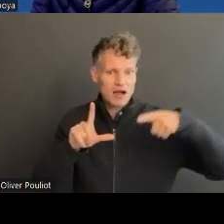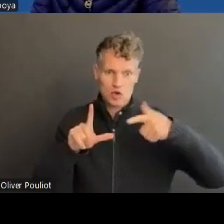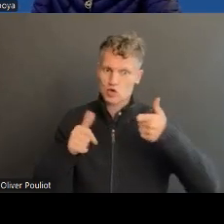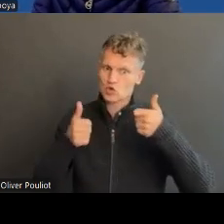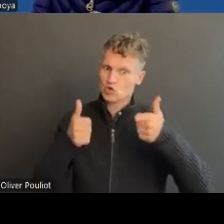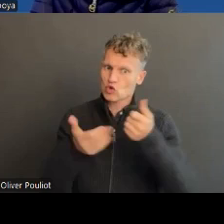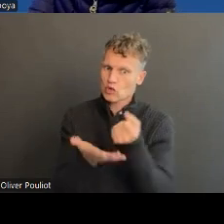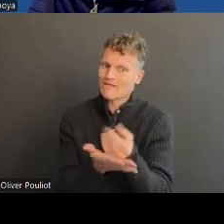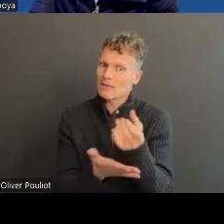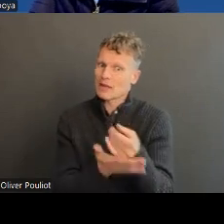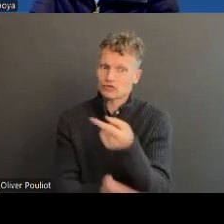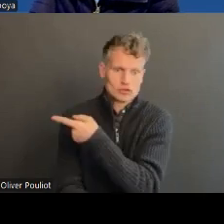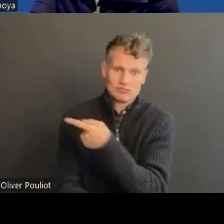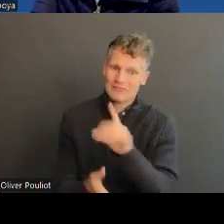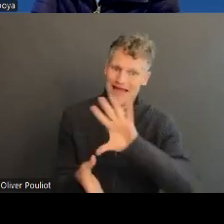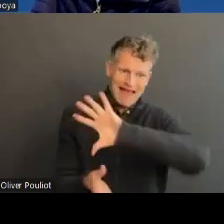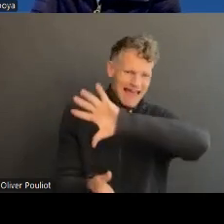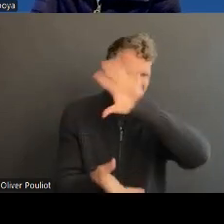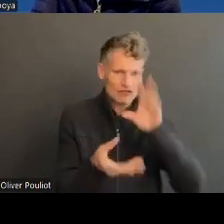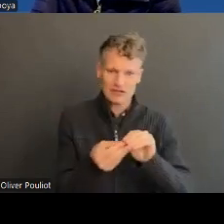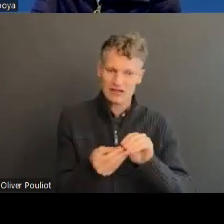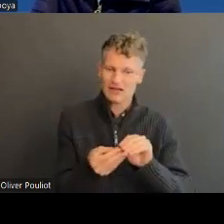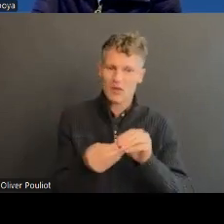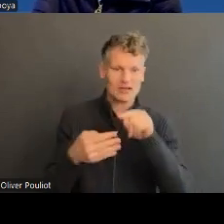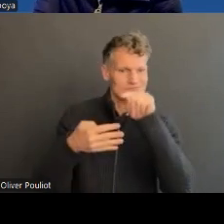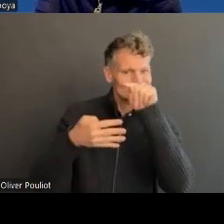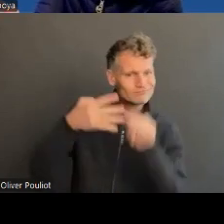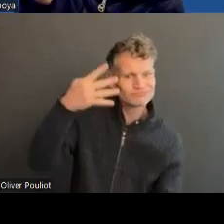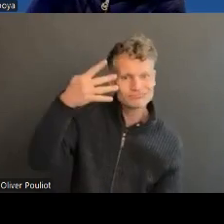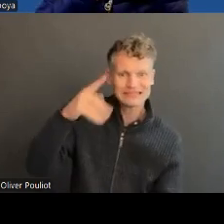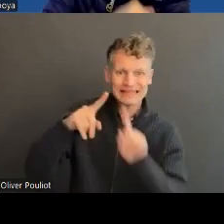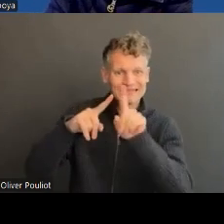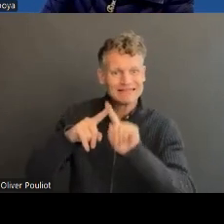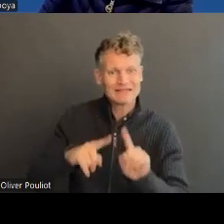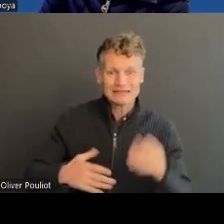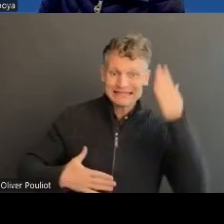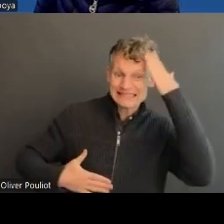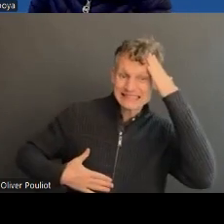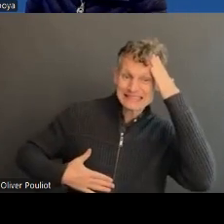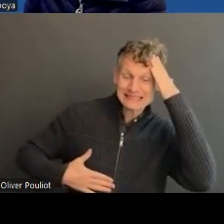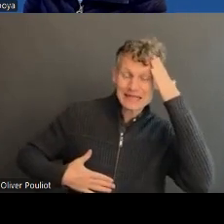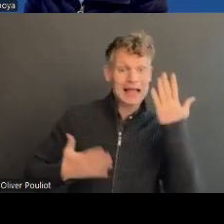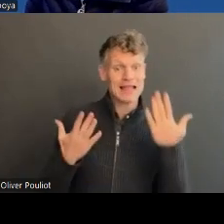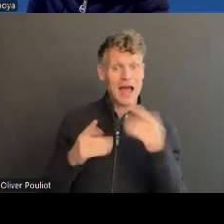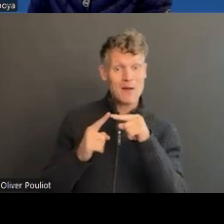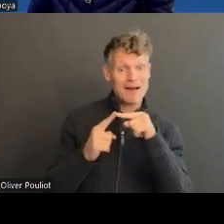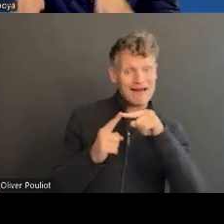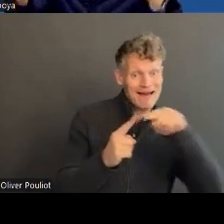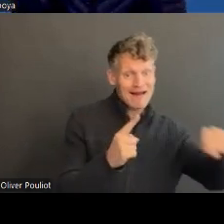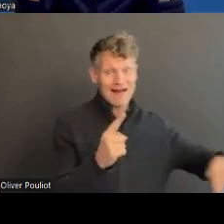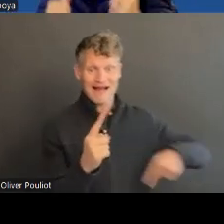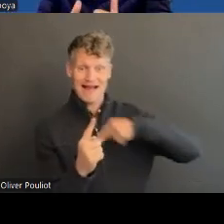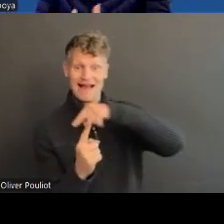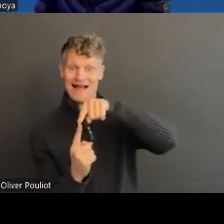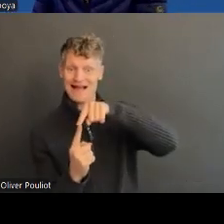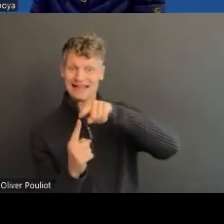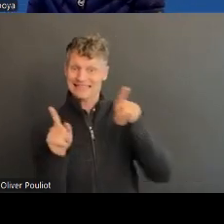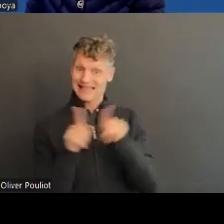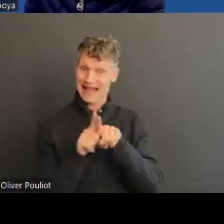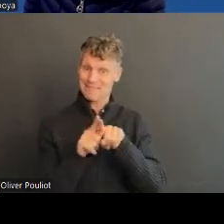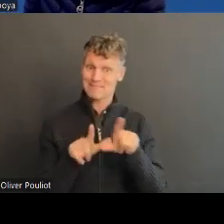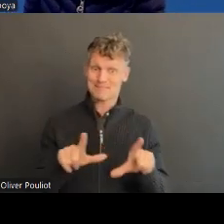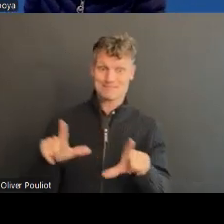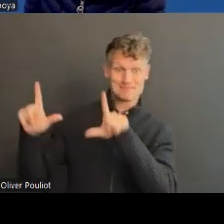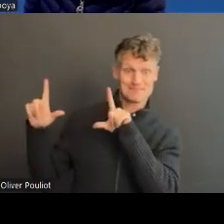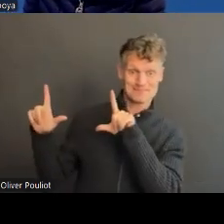con información importante para poder evitar esto. Y finalmente, cuando